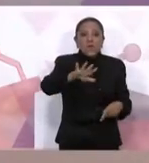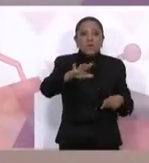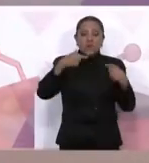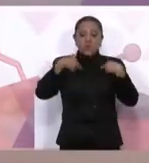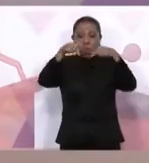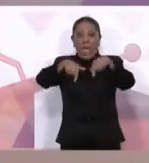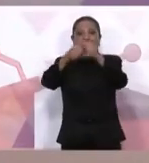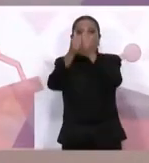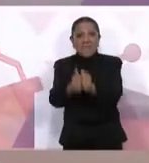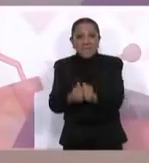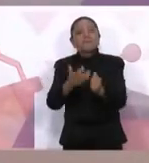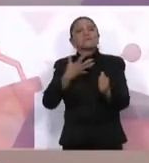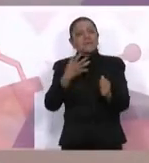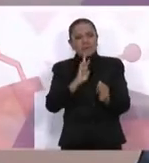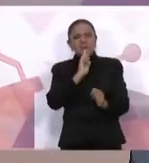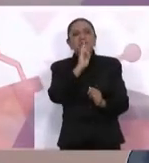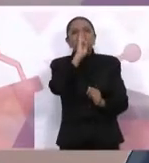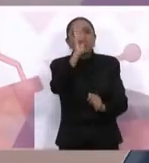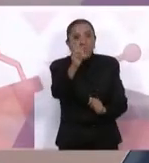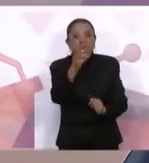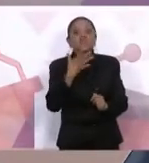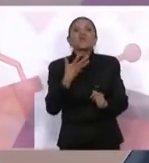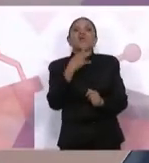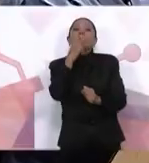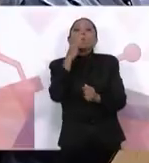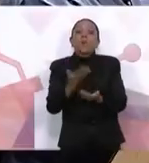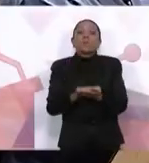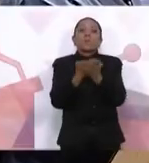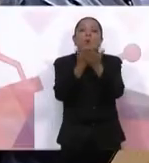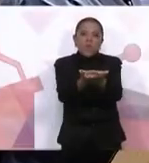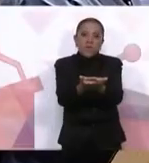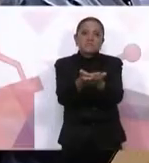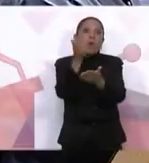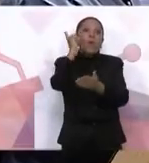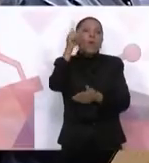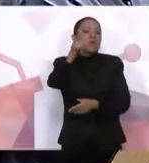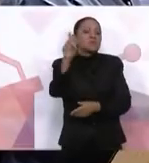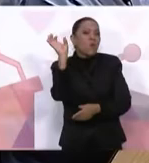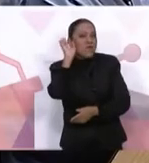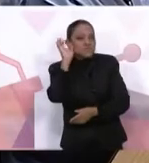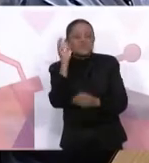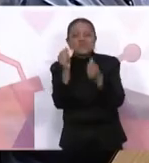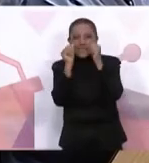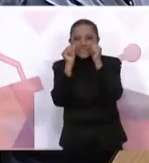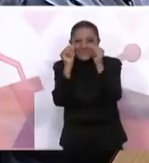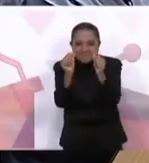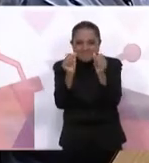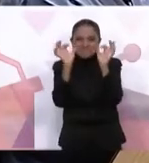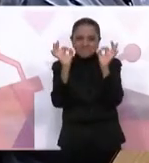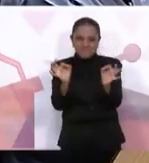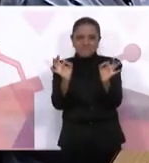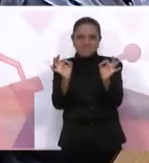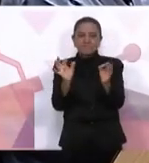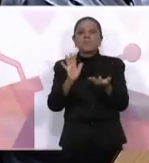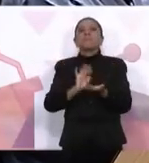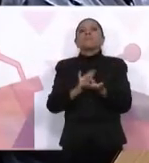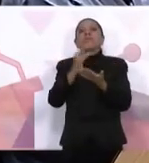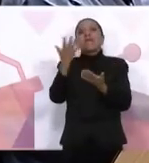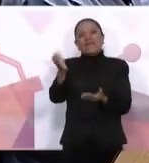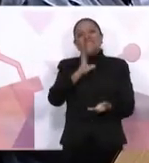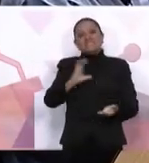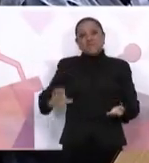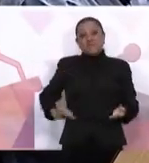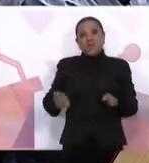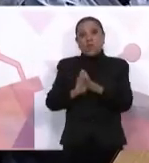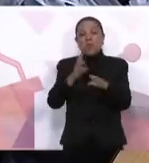espero que las escuches y las tomes en cuenta muchas gracias candidatos como ustedes verán el tiempo el